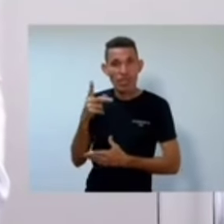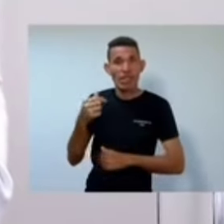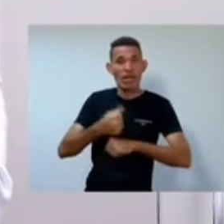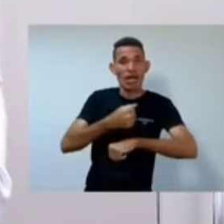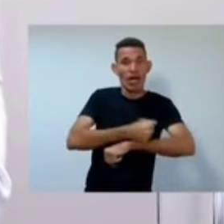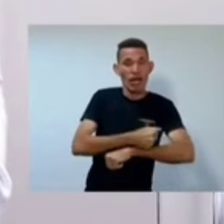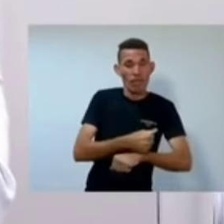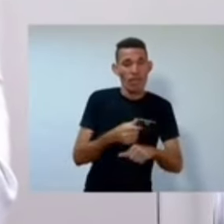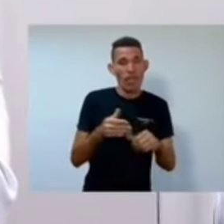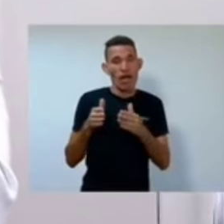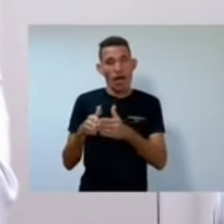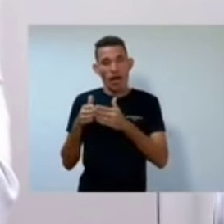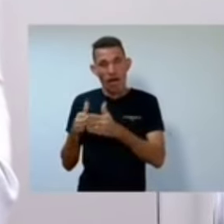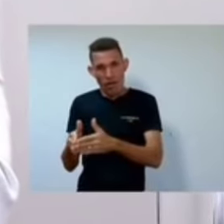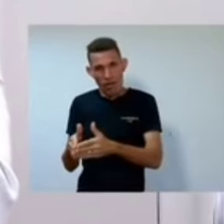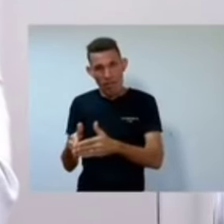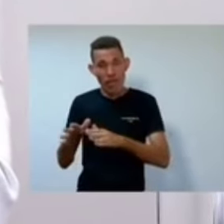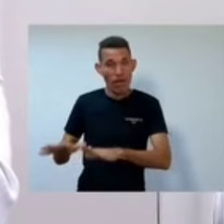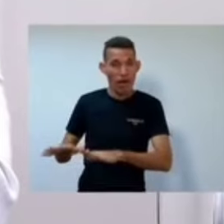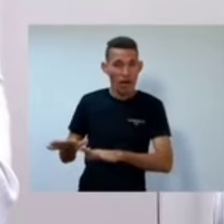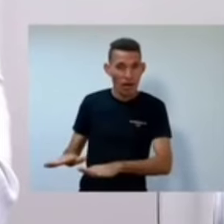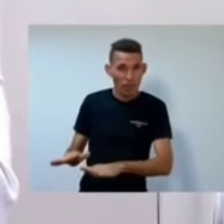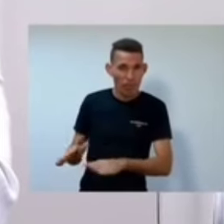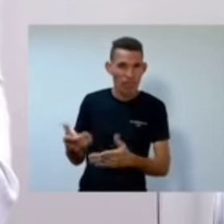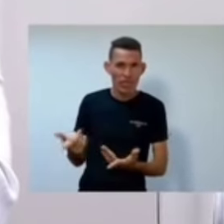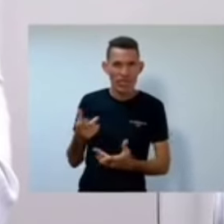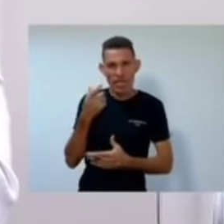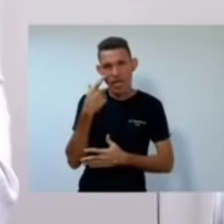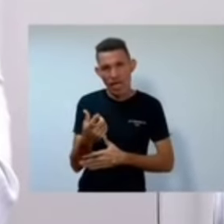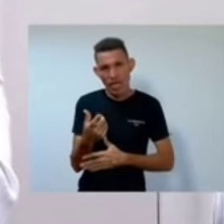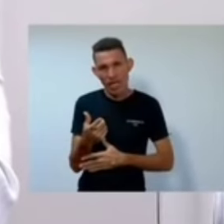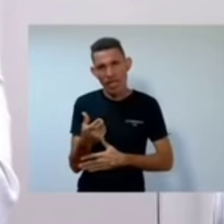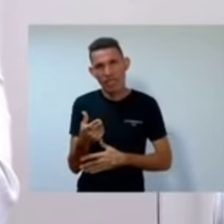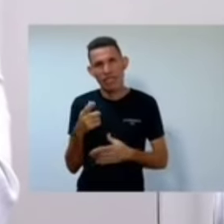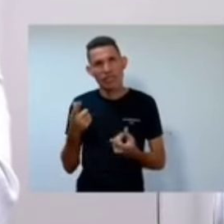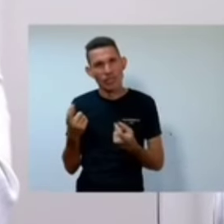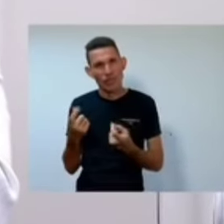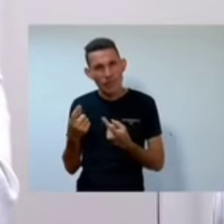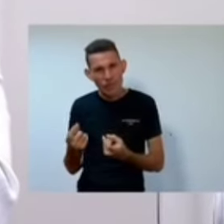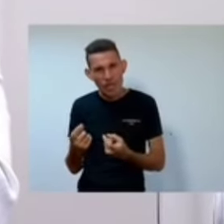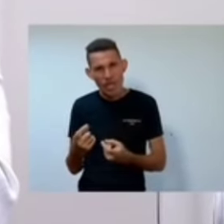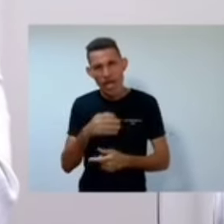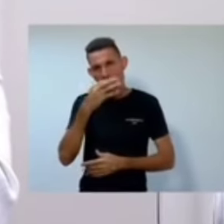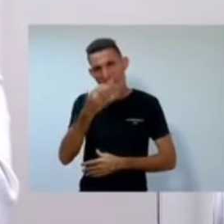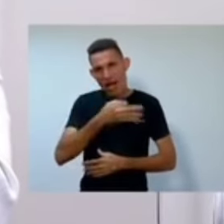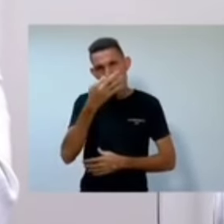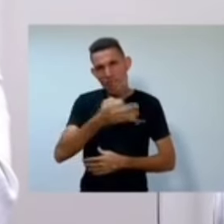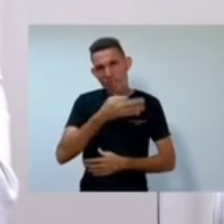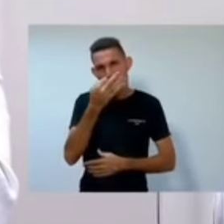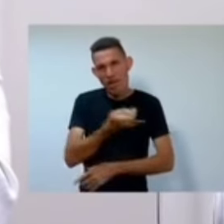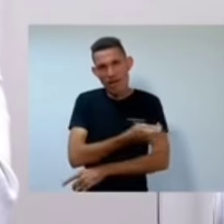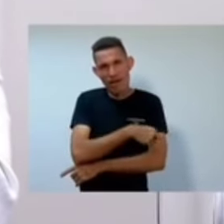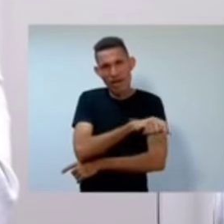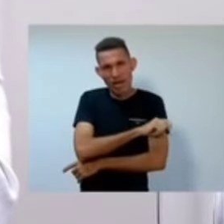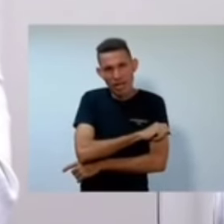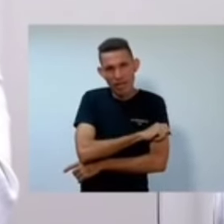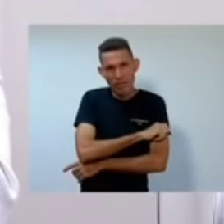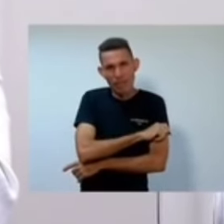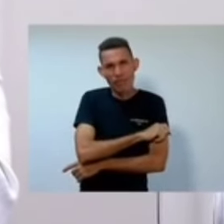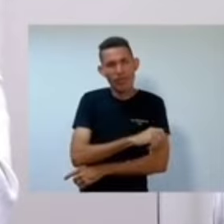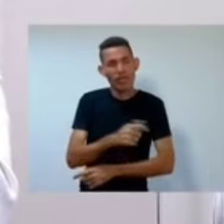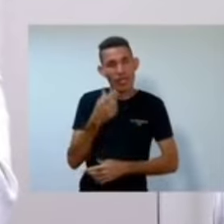para el puerto. En los 9 municipios. Y nosotros no nos va a caracterizar nunca decirle que el pueblo no mentira. No, no.